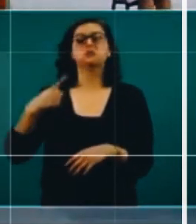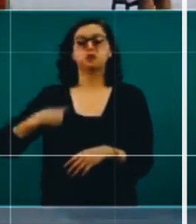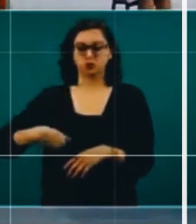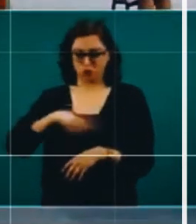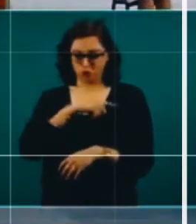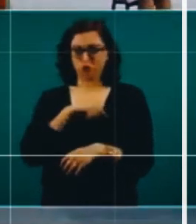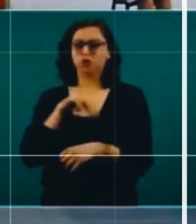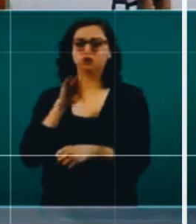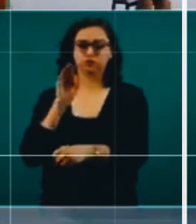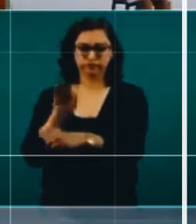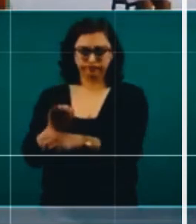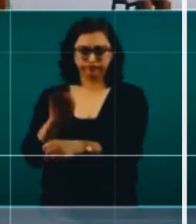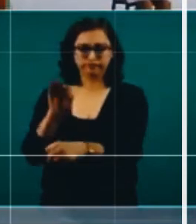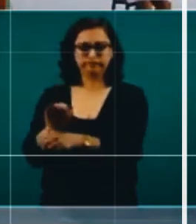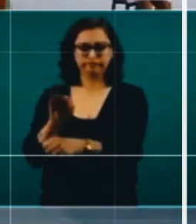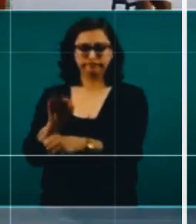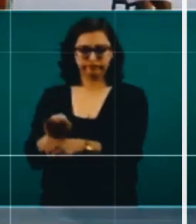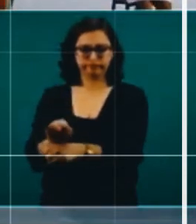protegerlos,